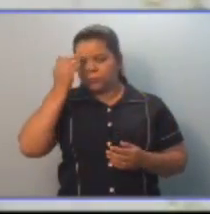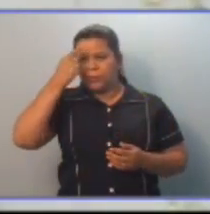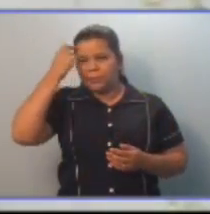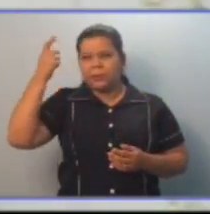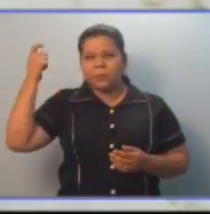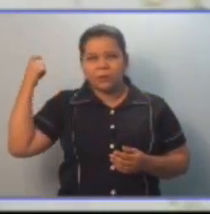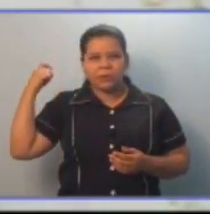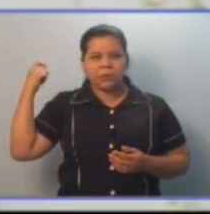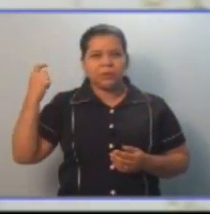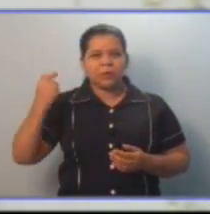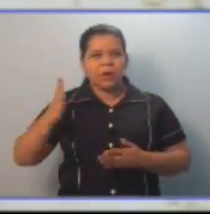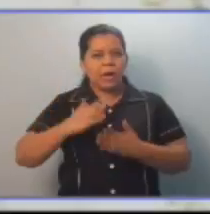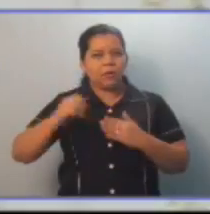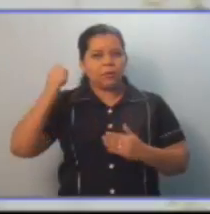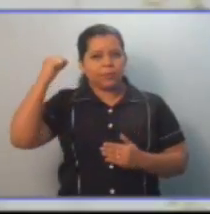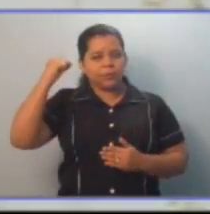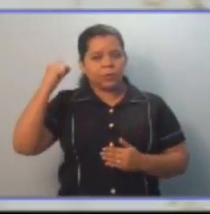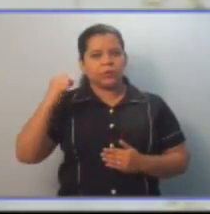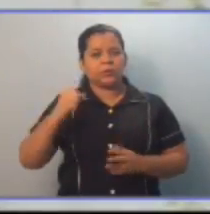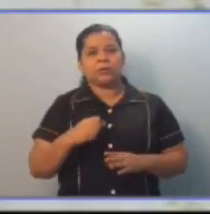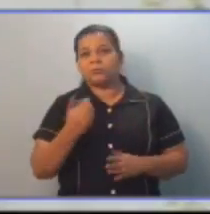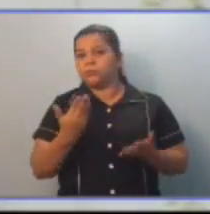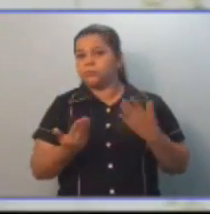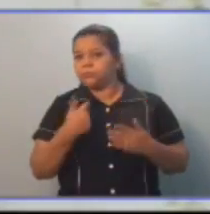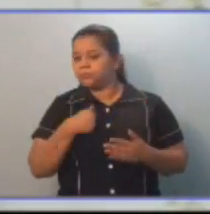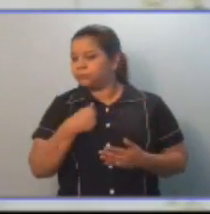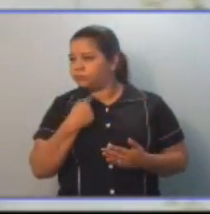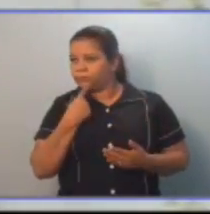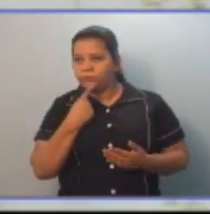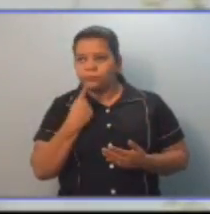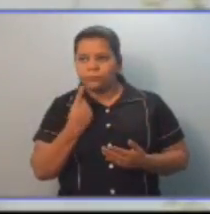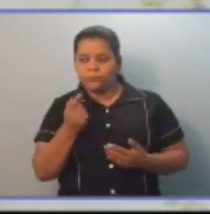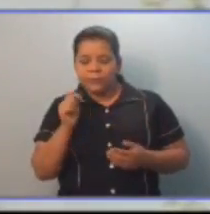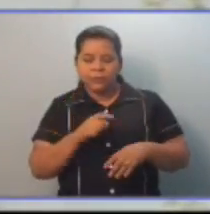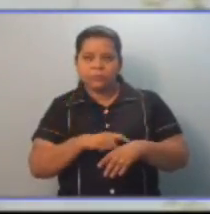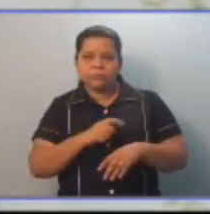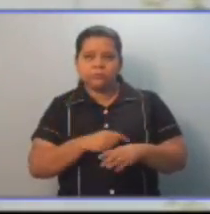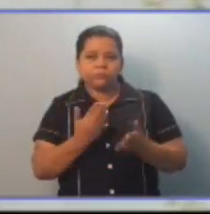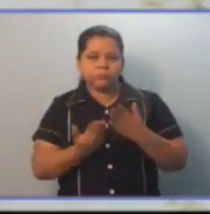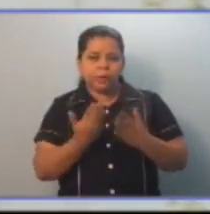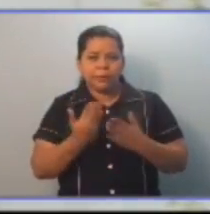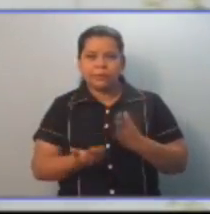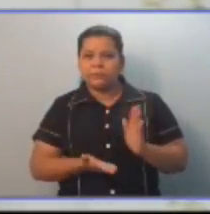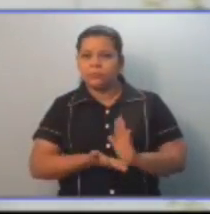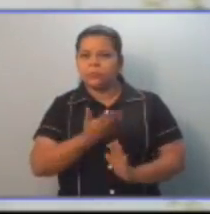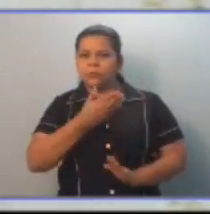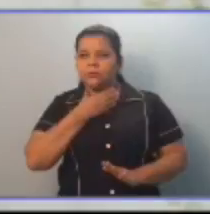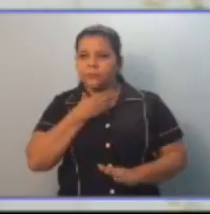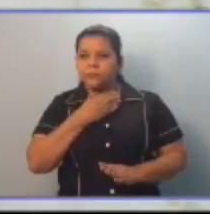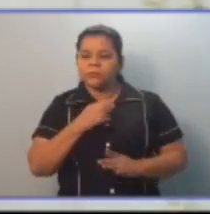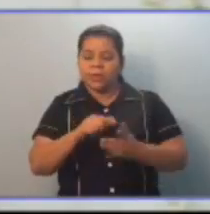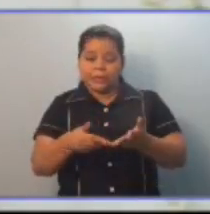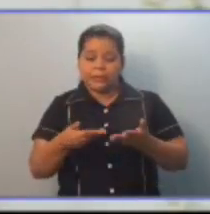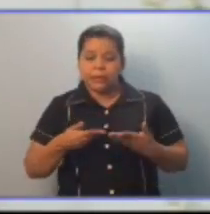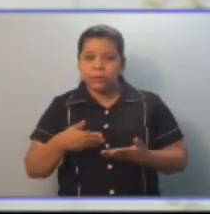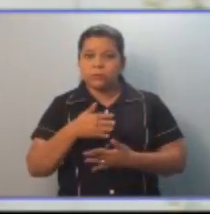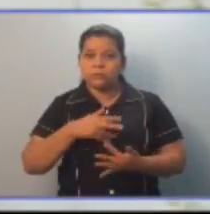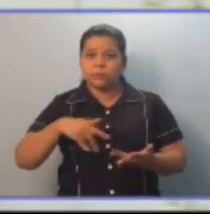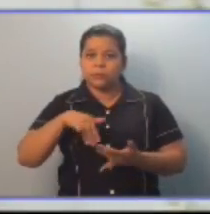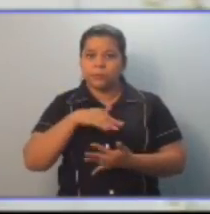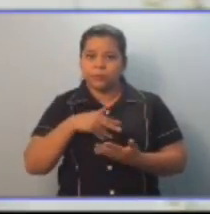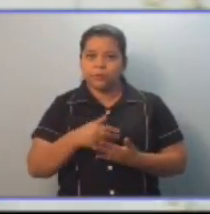muy importante y que no lo traigo a colación en esta época, ¿verdad? Que ha sido como más controversial, el derecho al medio ambiente.